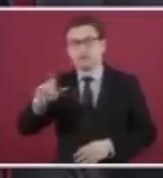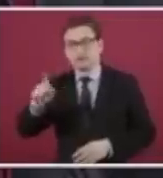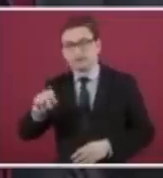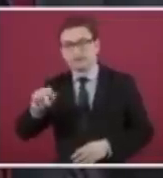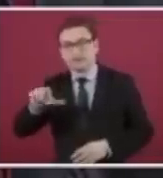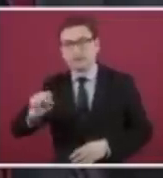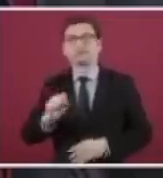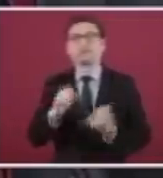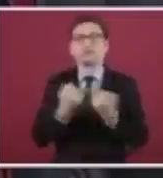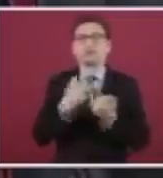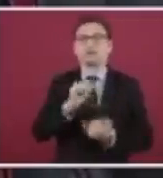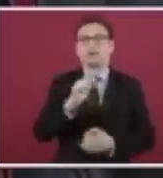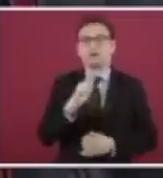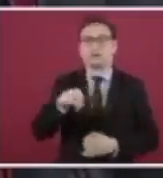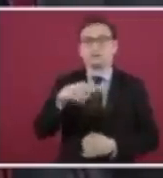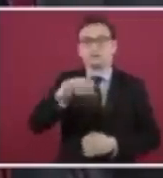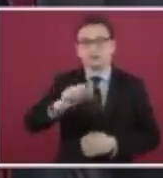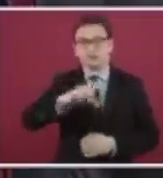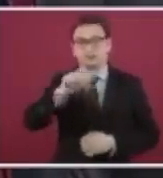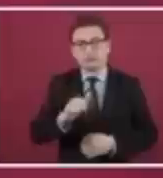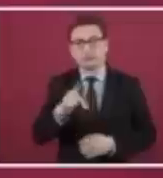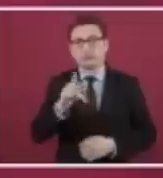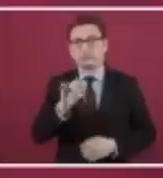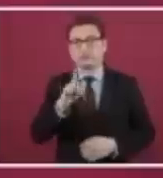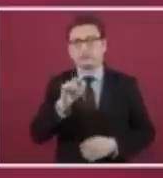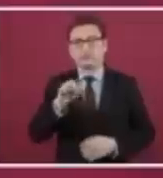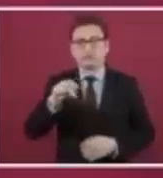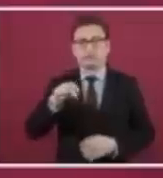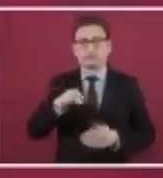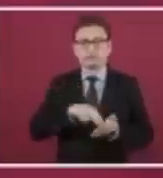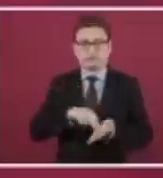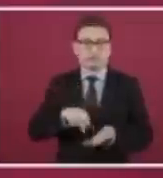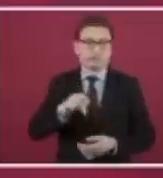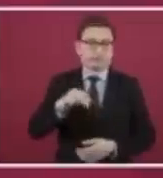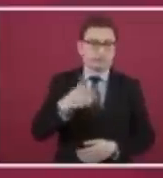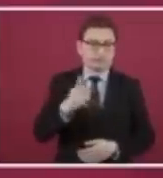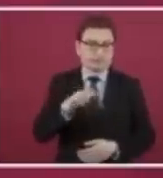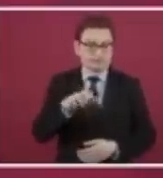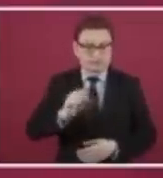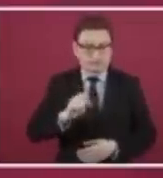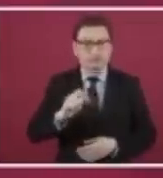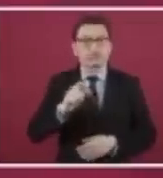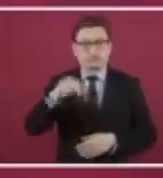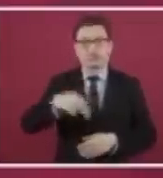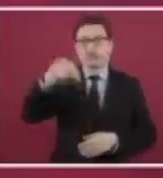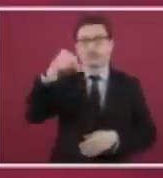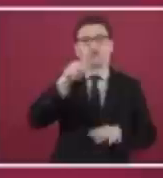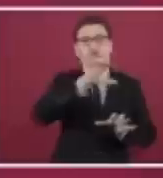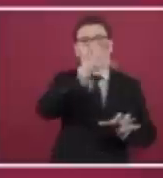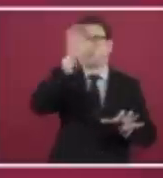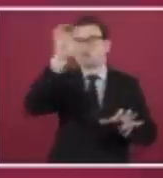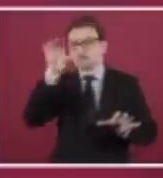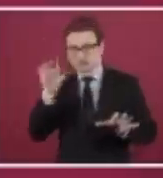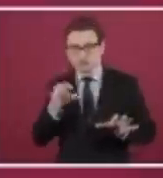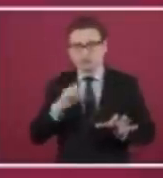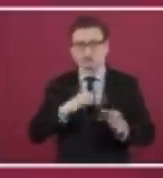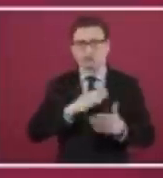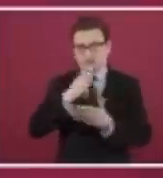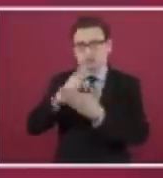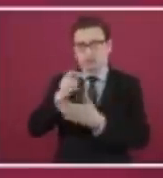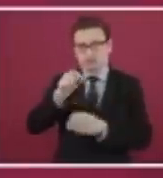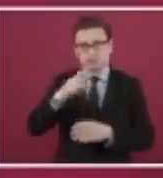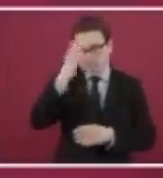Acuña y Piedras Negras. Entonces voy a estar en todo el norte de